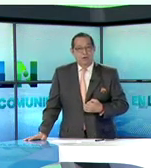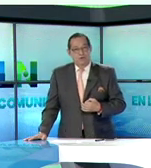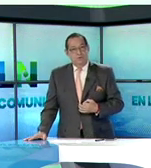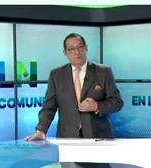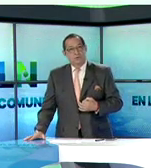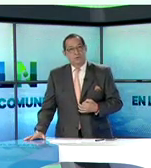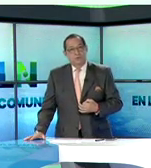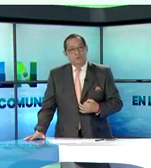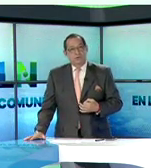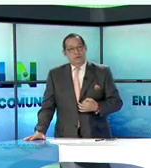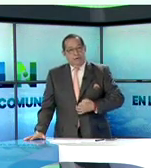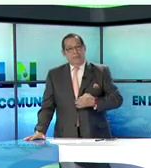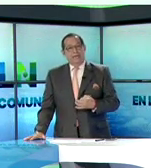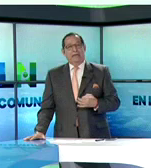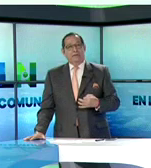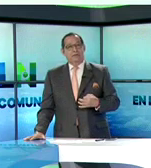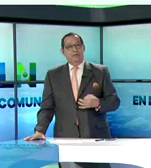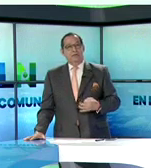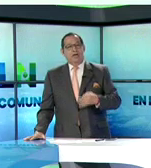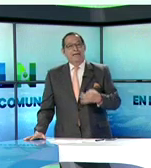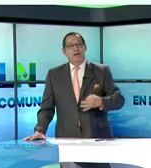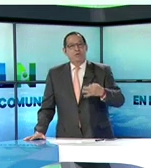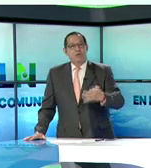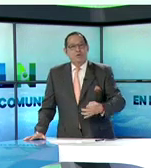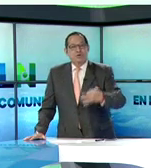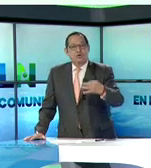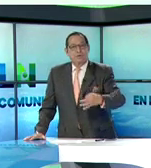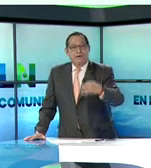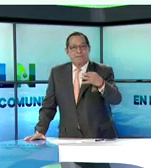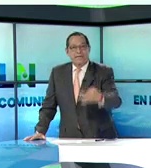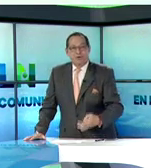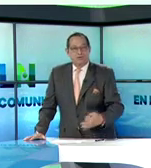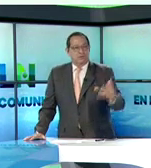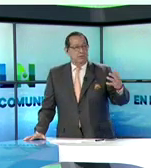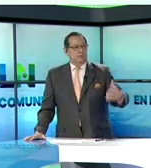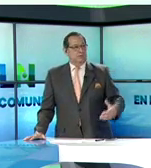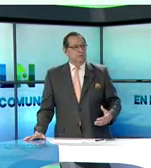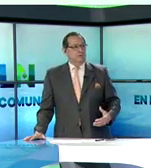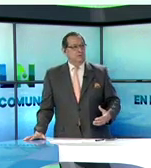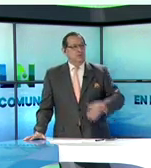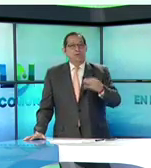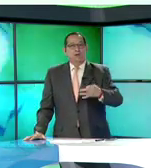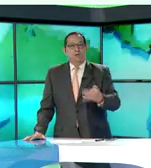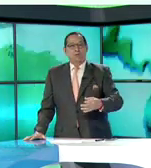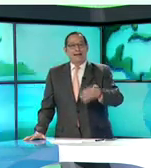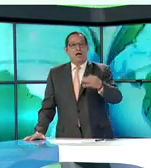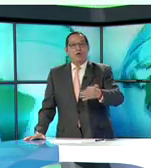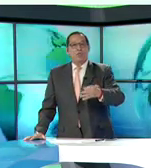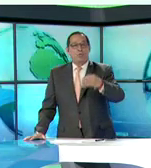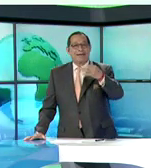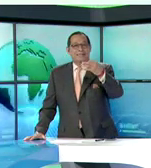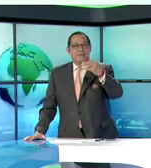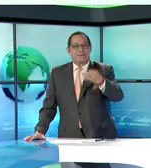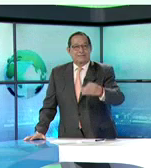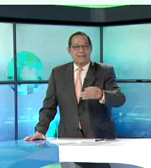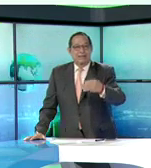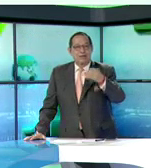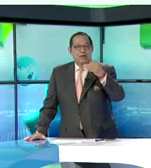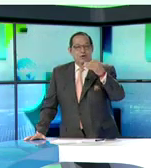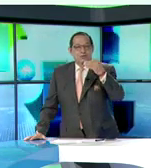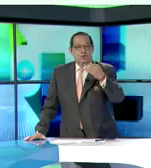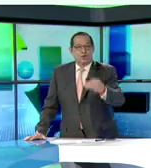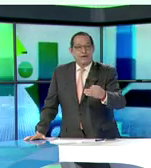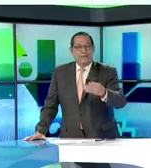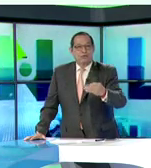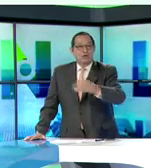Dino, en mi caso, todavía no me olvido de sus nombres y apellidos. No me olvido que eran como que si fuesen